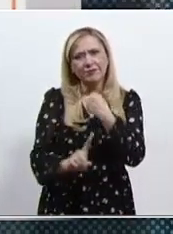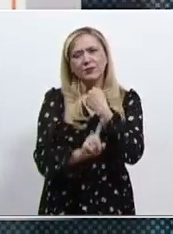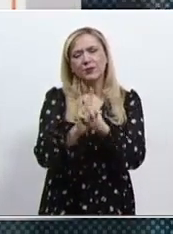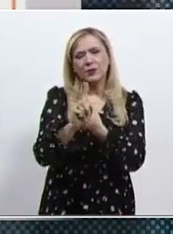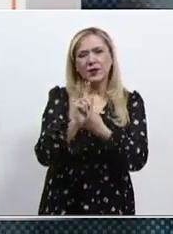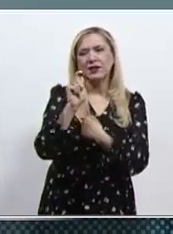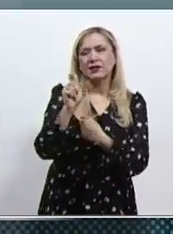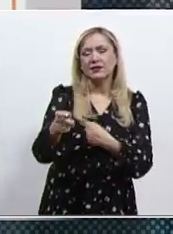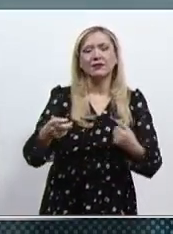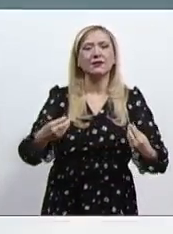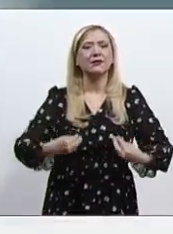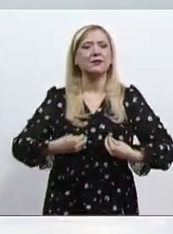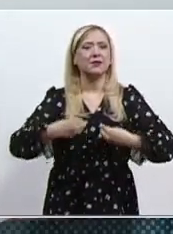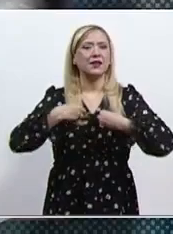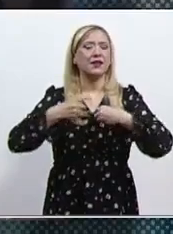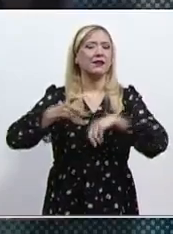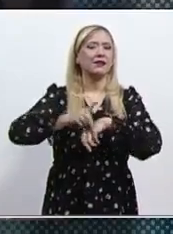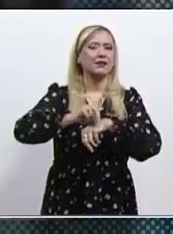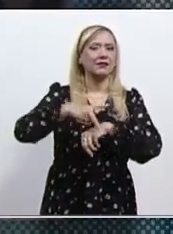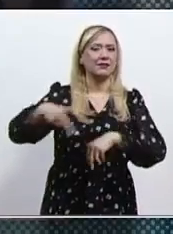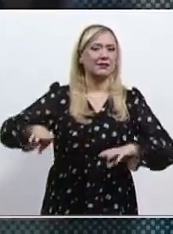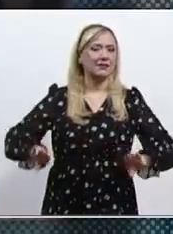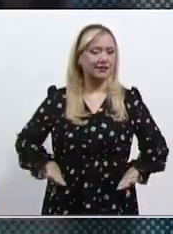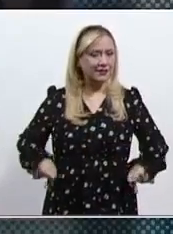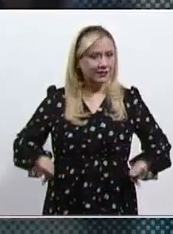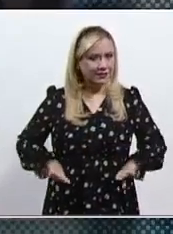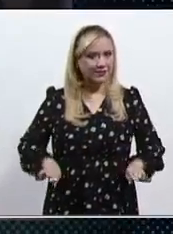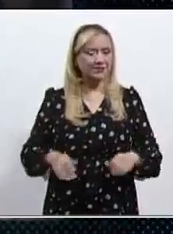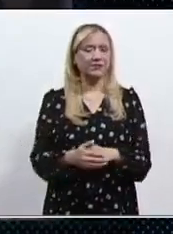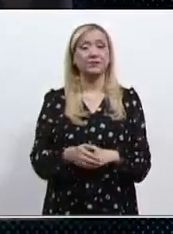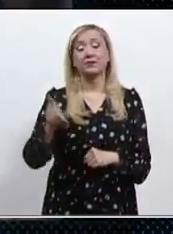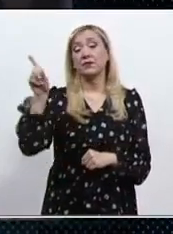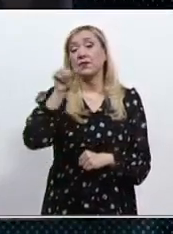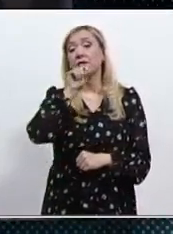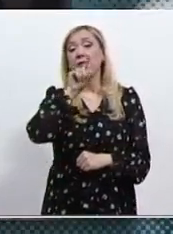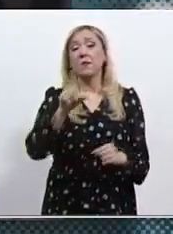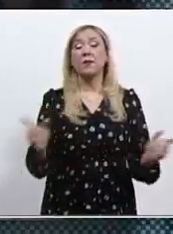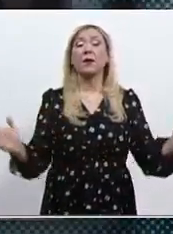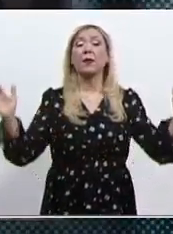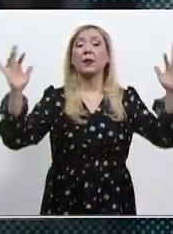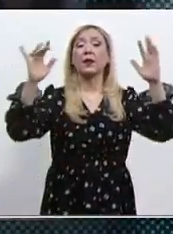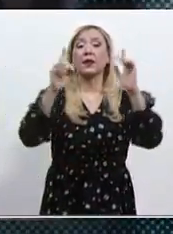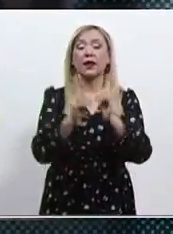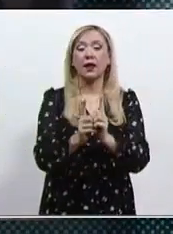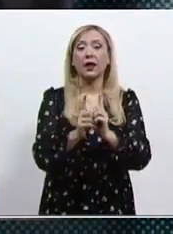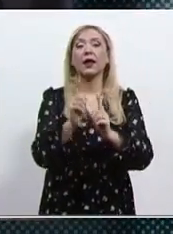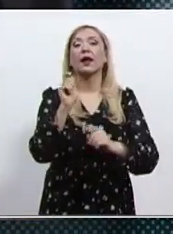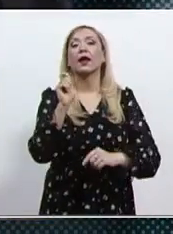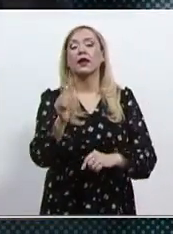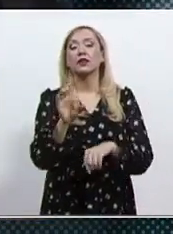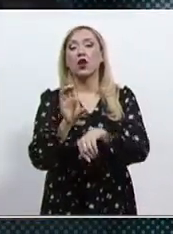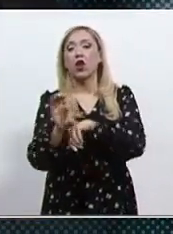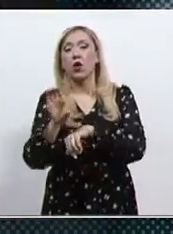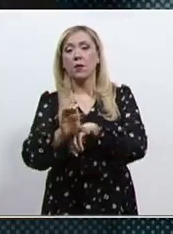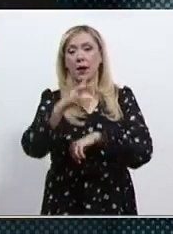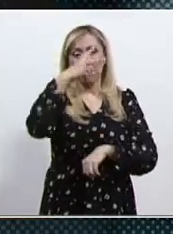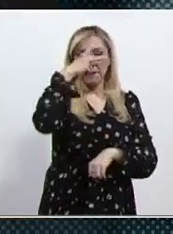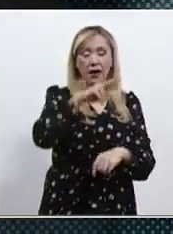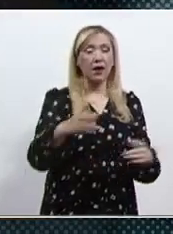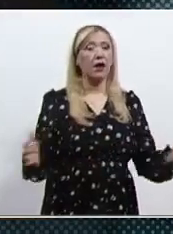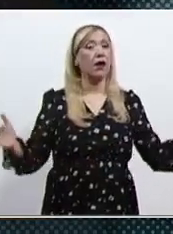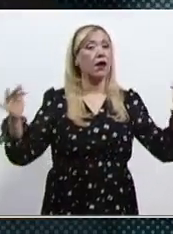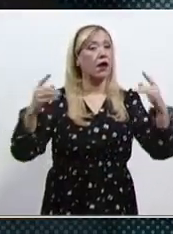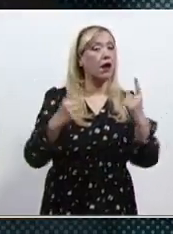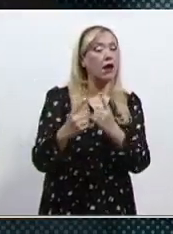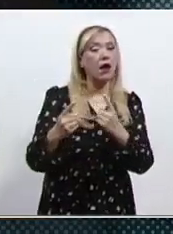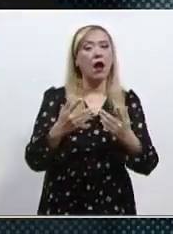de convivencia en Jalisco se realizó el encuentro jurídico binacional Colombia México en el que el poder